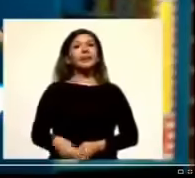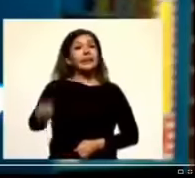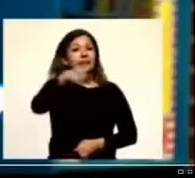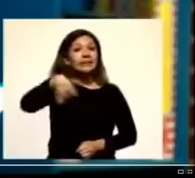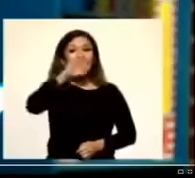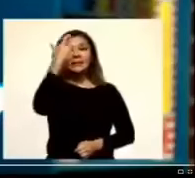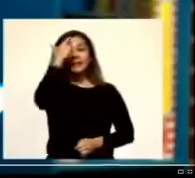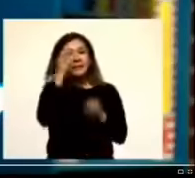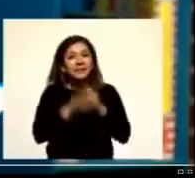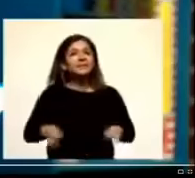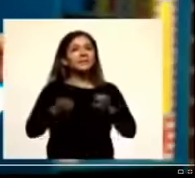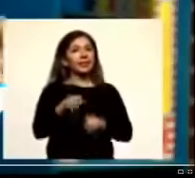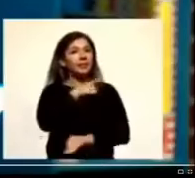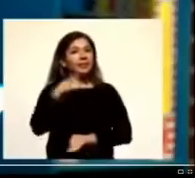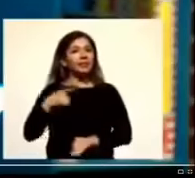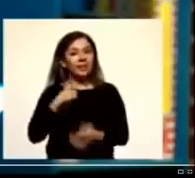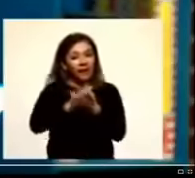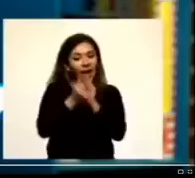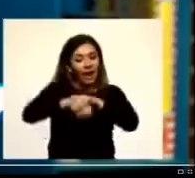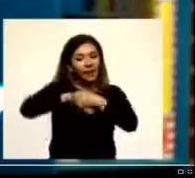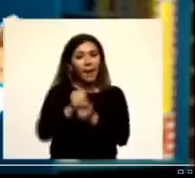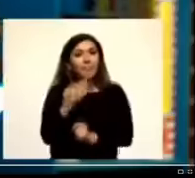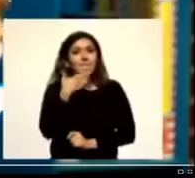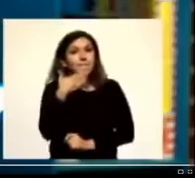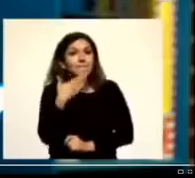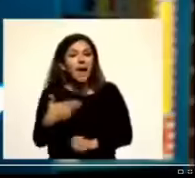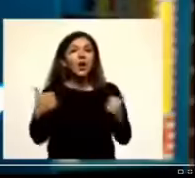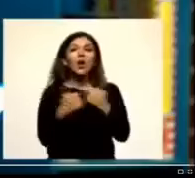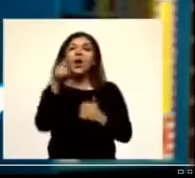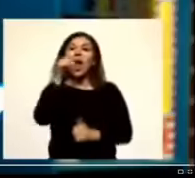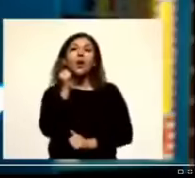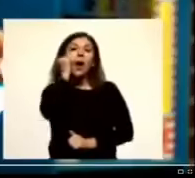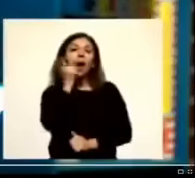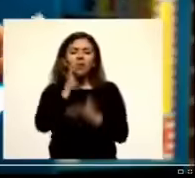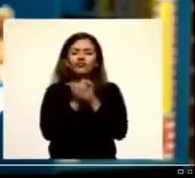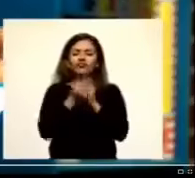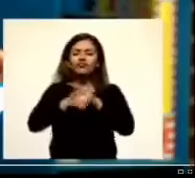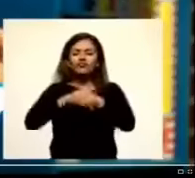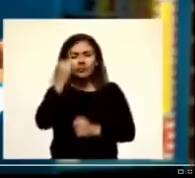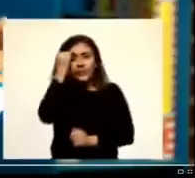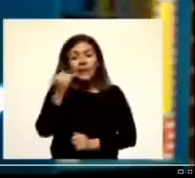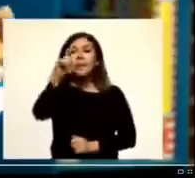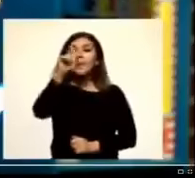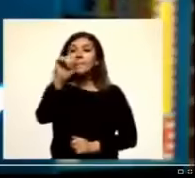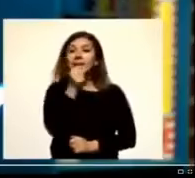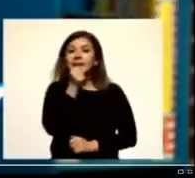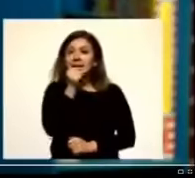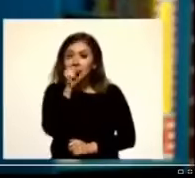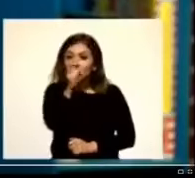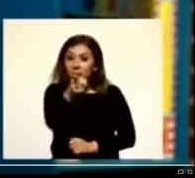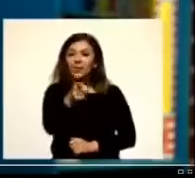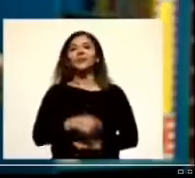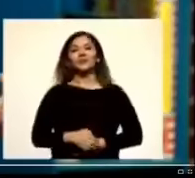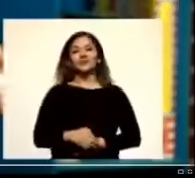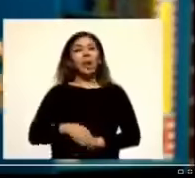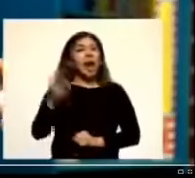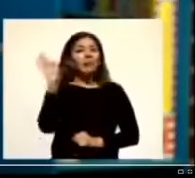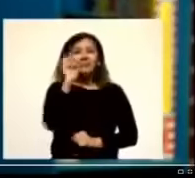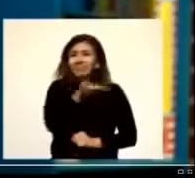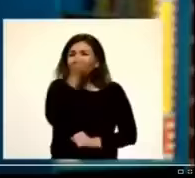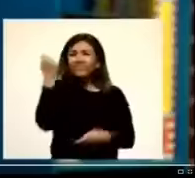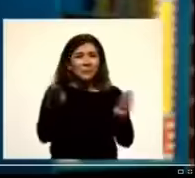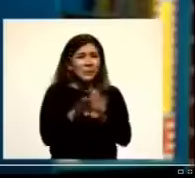Recuerda que es importante lavar muy bien tus manos con agua y con jabón durante 20 segundos. Si no